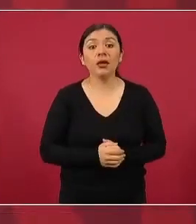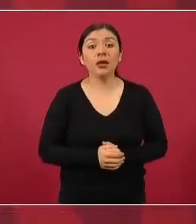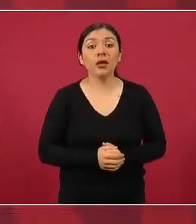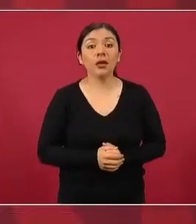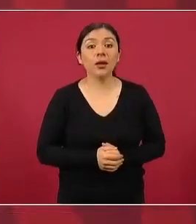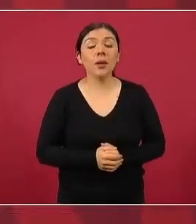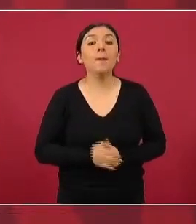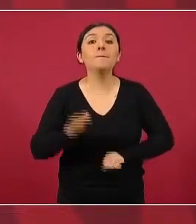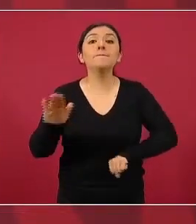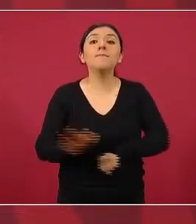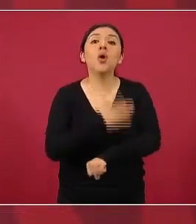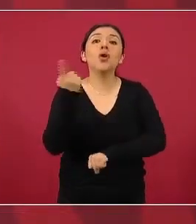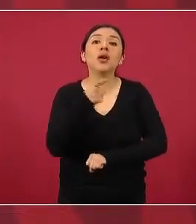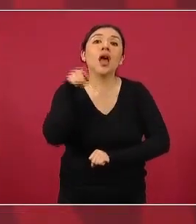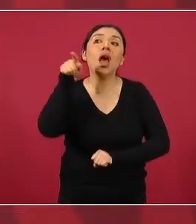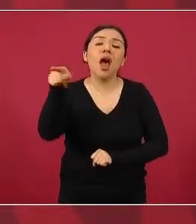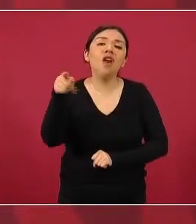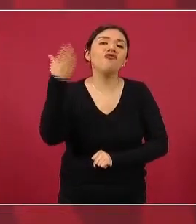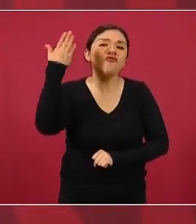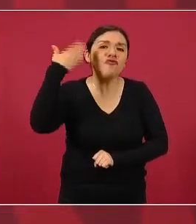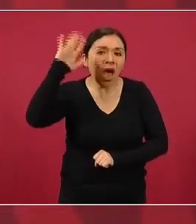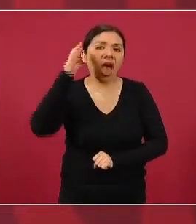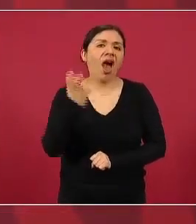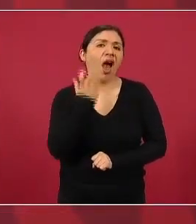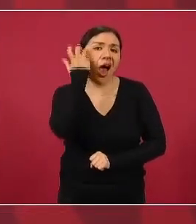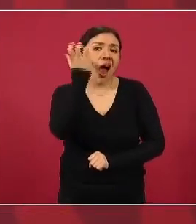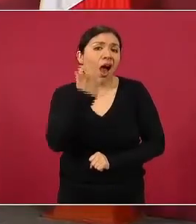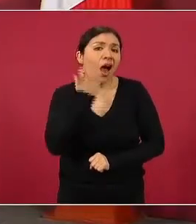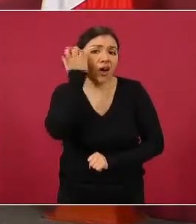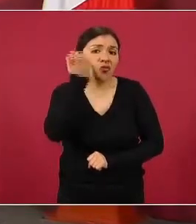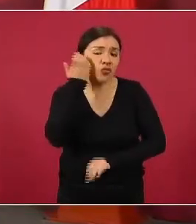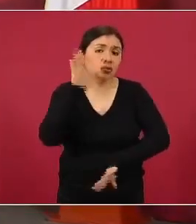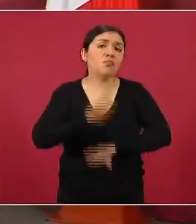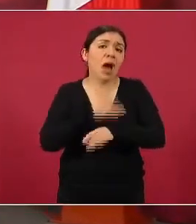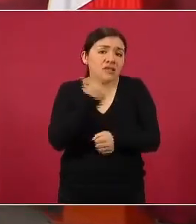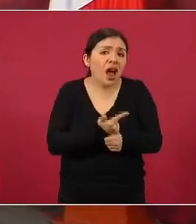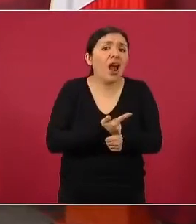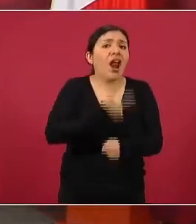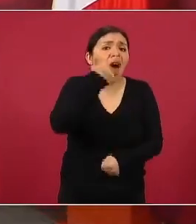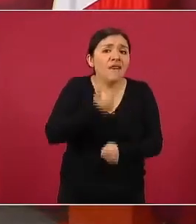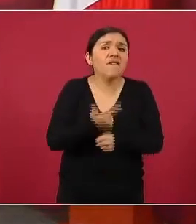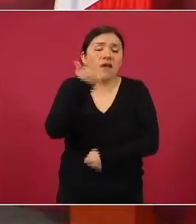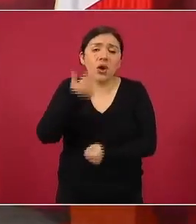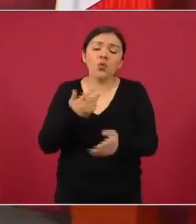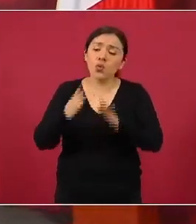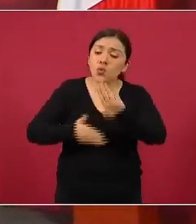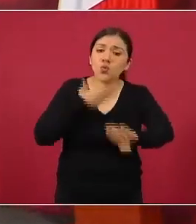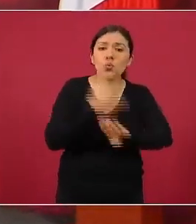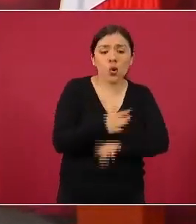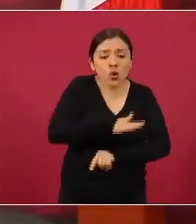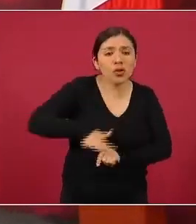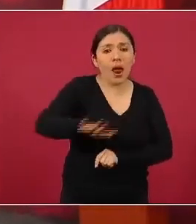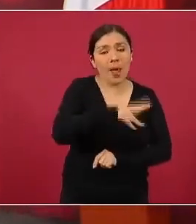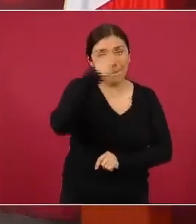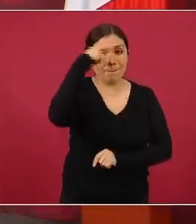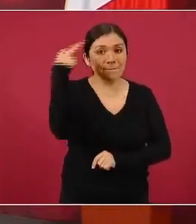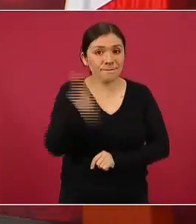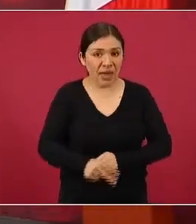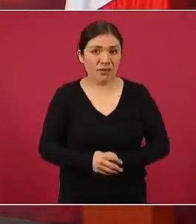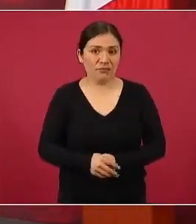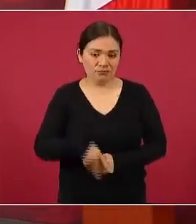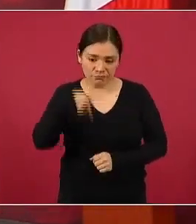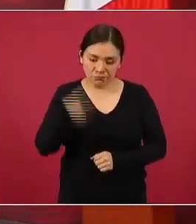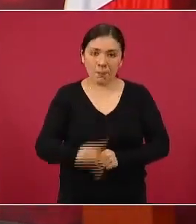por los abusos y agravios cometidos en contra del pueblo de México y de